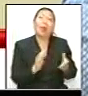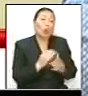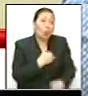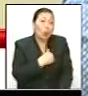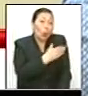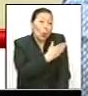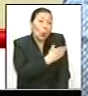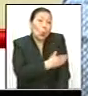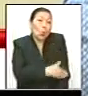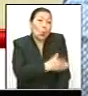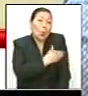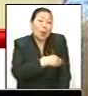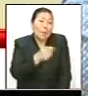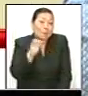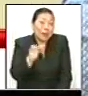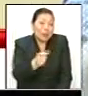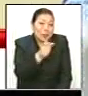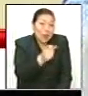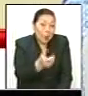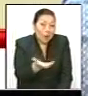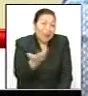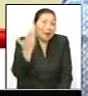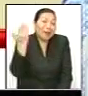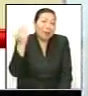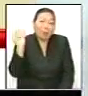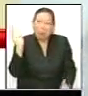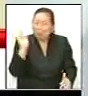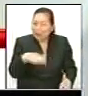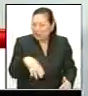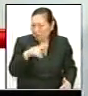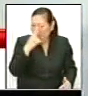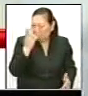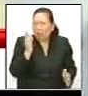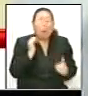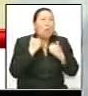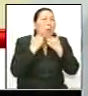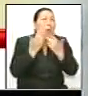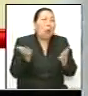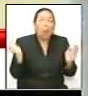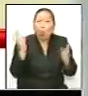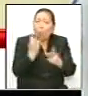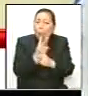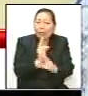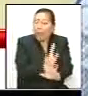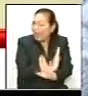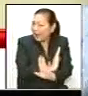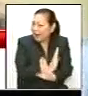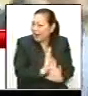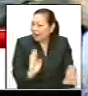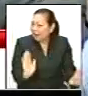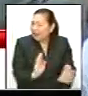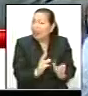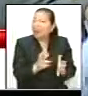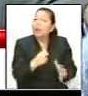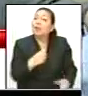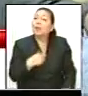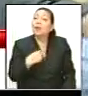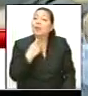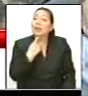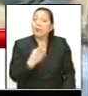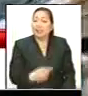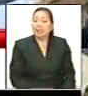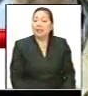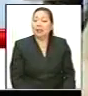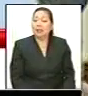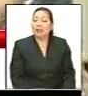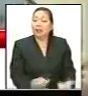entre estas relaciones que destruyen nuestro país. Pero también, señor ministro, lo que quiero decirle es,